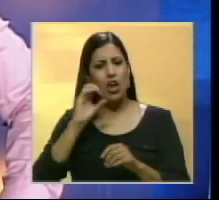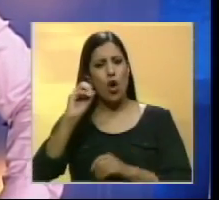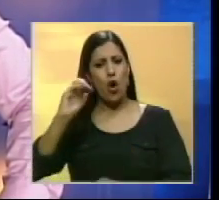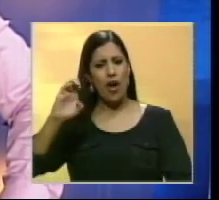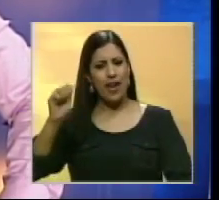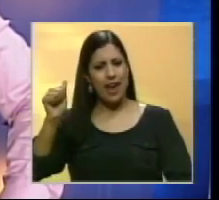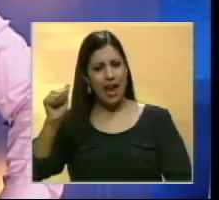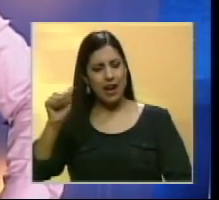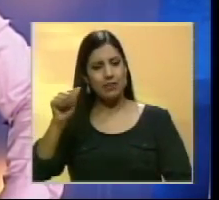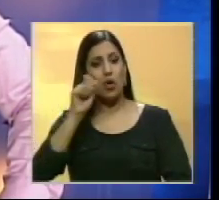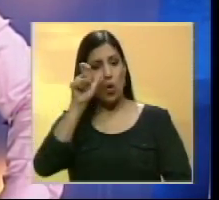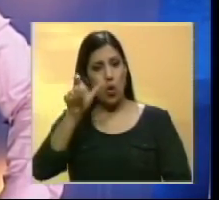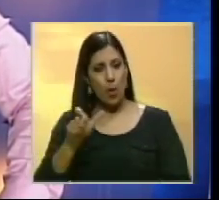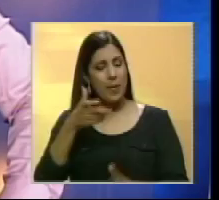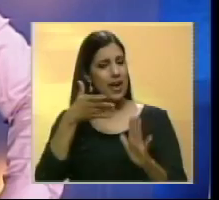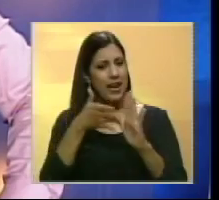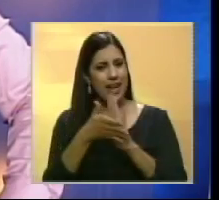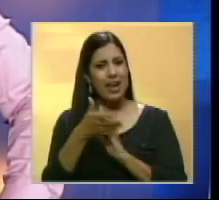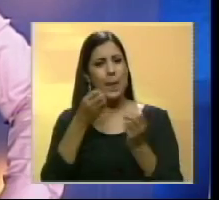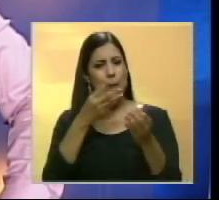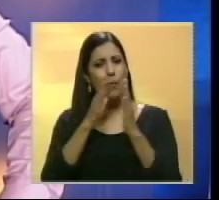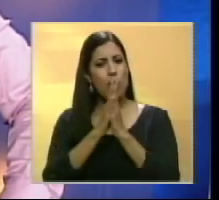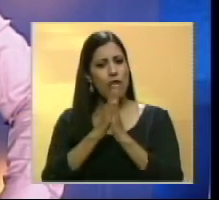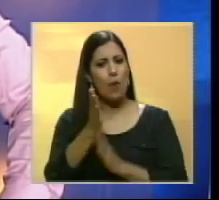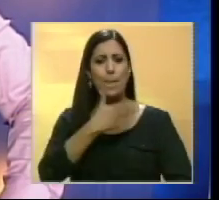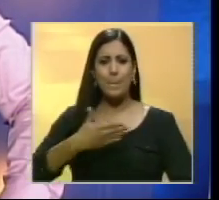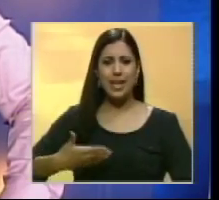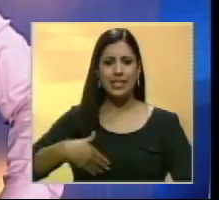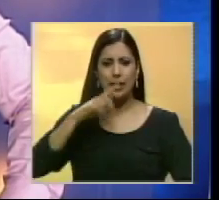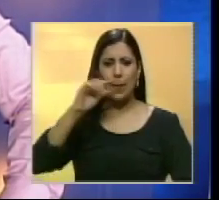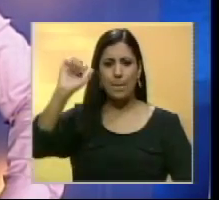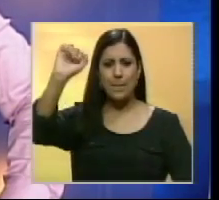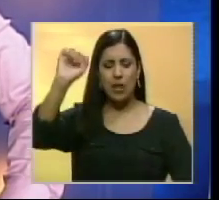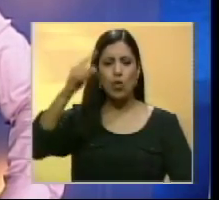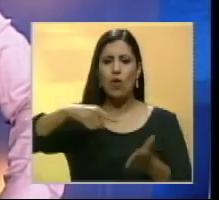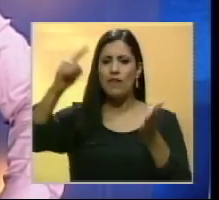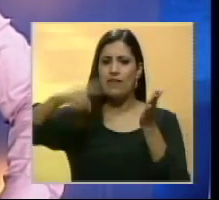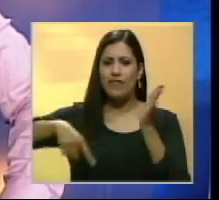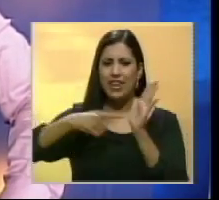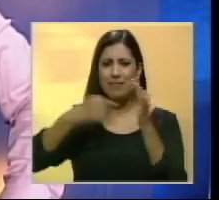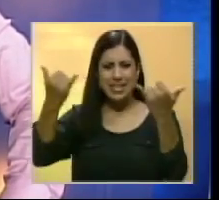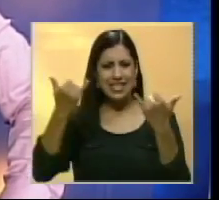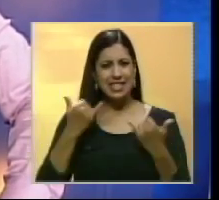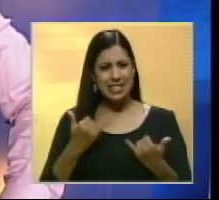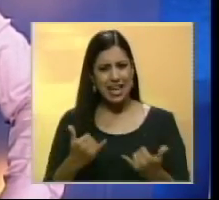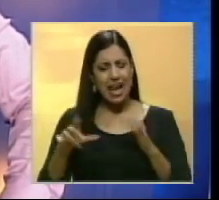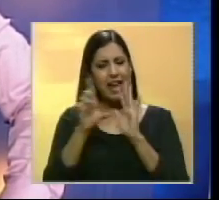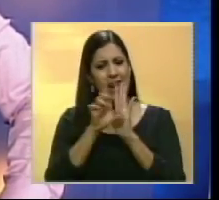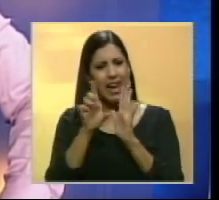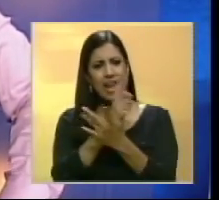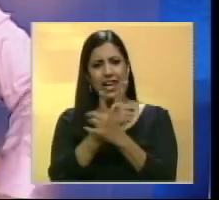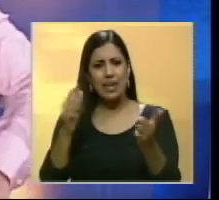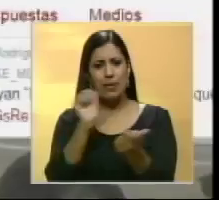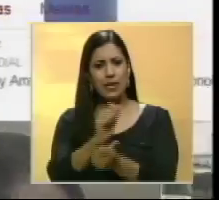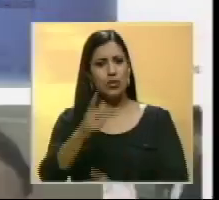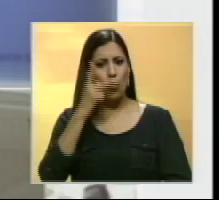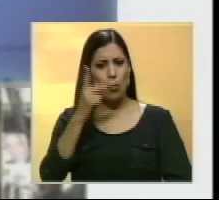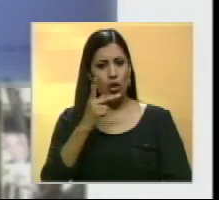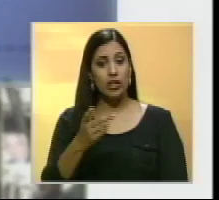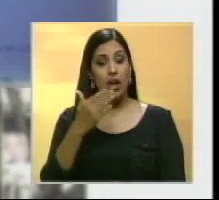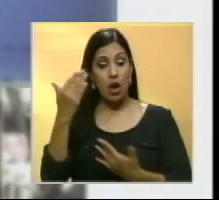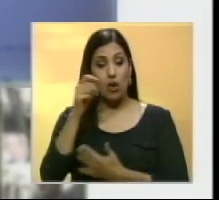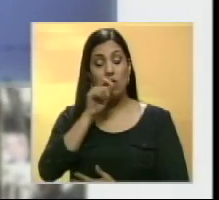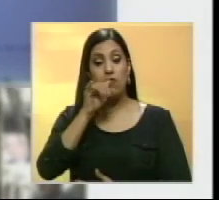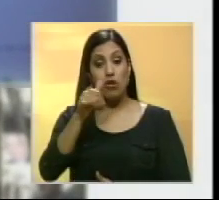Estados Americanos, Luis Almagro, en las que pidió al presidente Nicolás Maduro firmar inmediatamente la ley de amnistía.